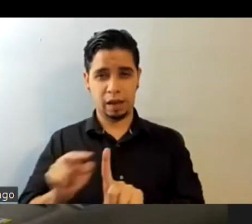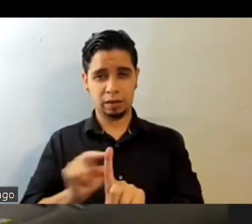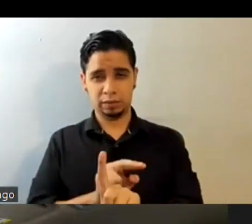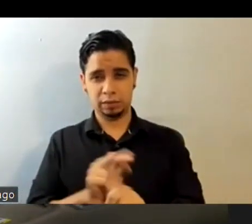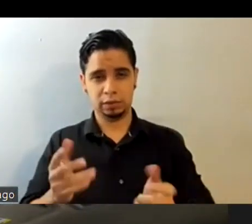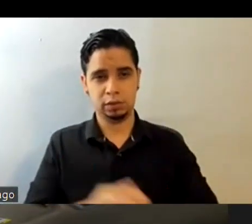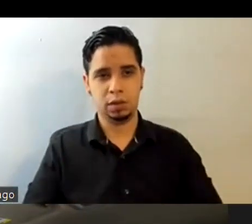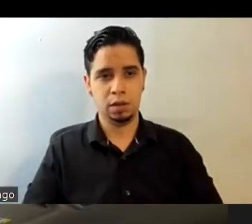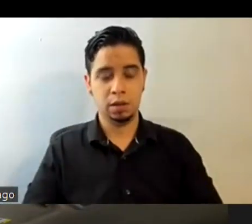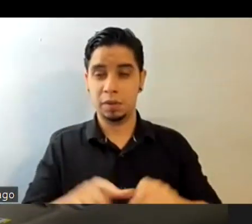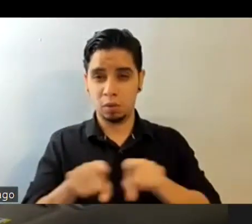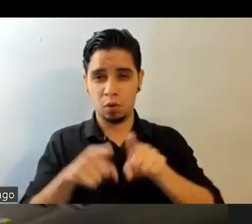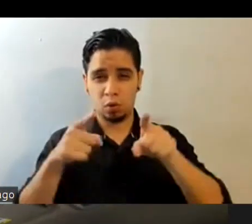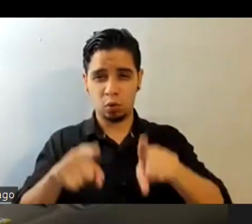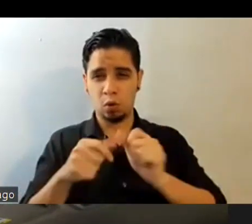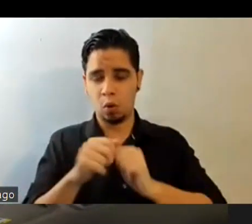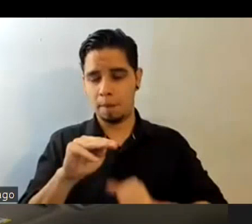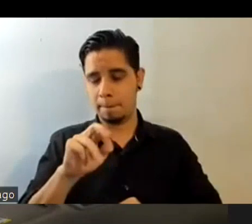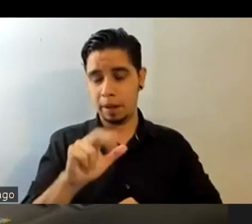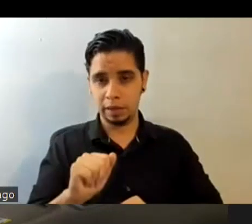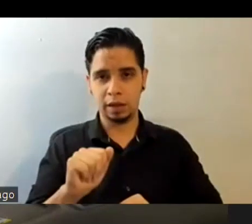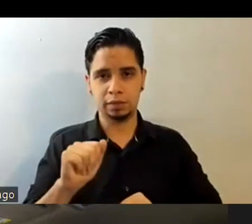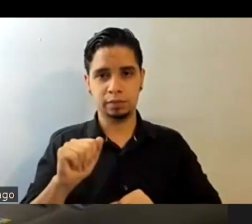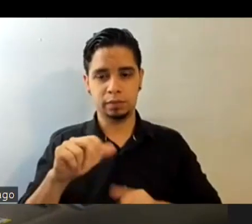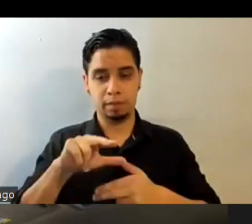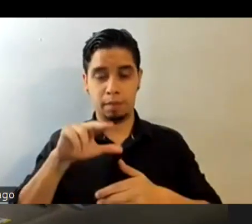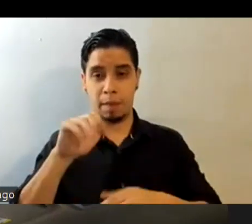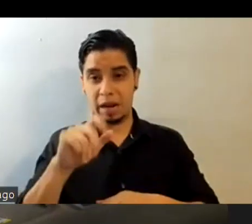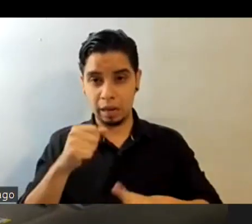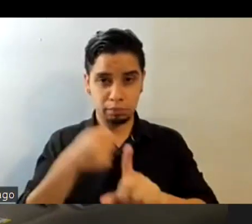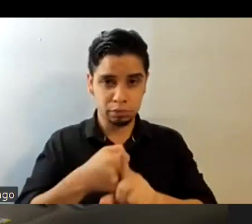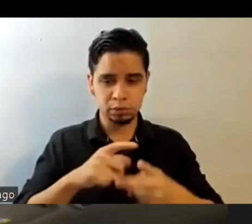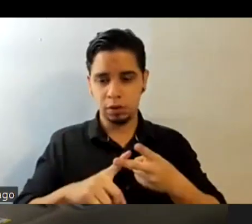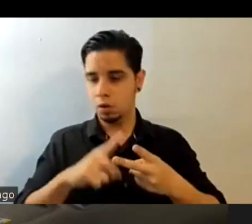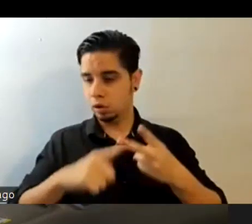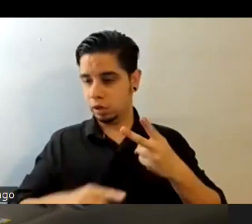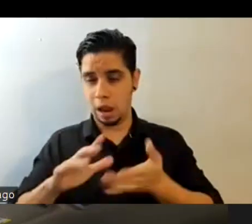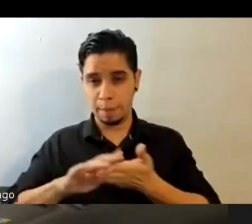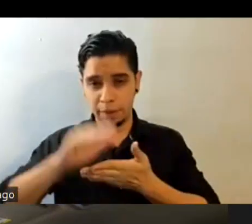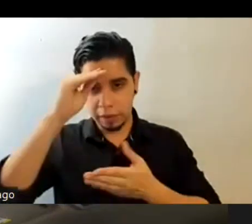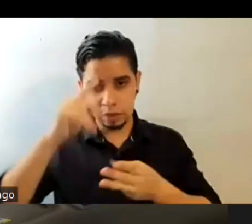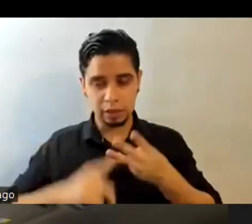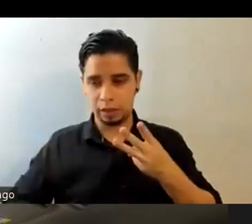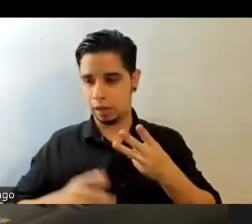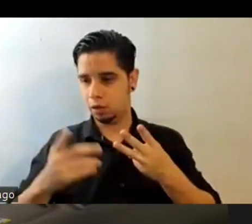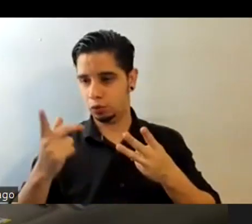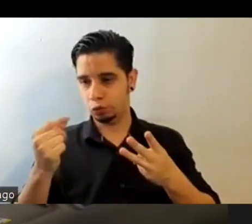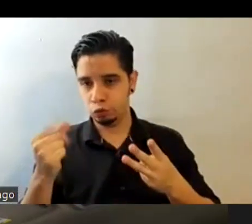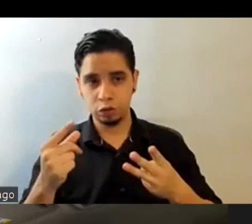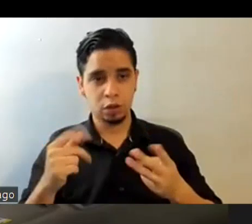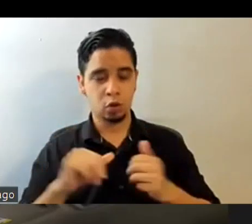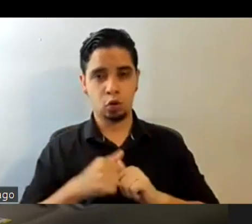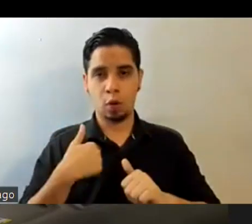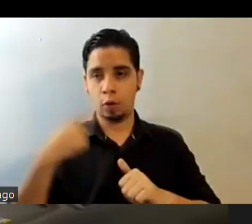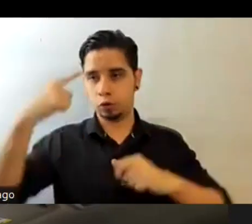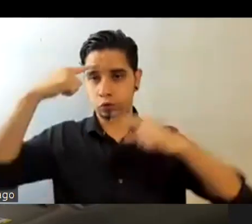cuando después, ¿verdad? Es cómo lo enfrentaste o qué te dejó o cómo lo